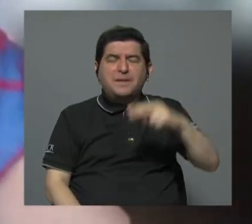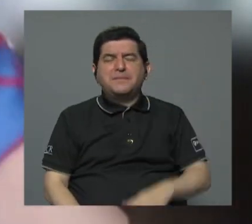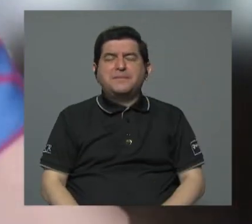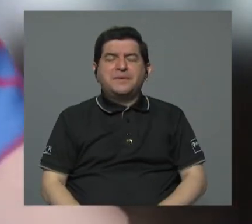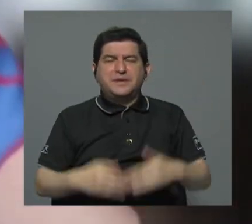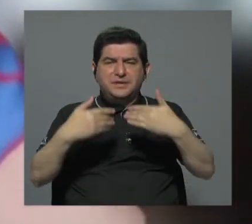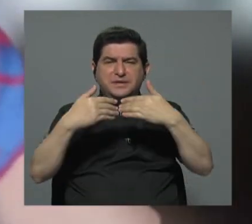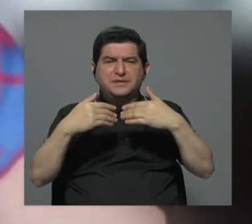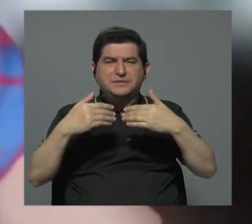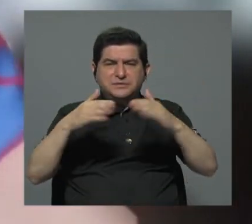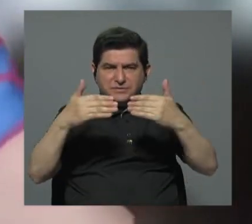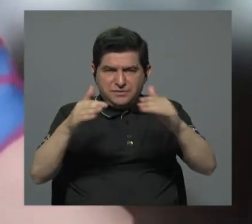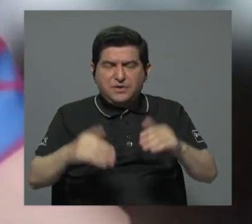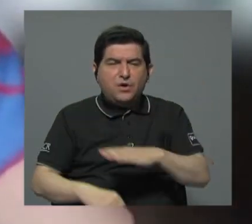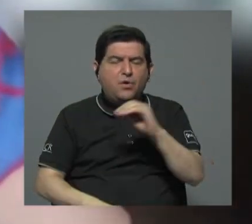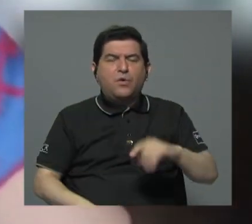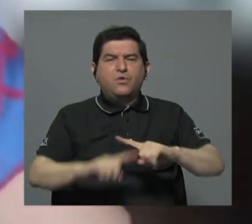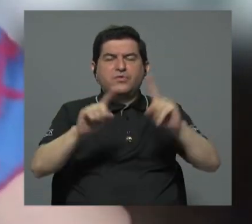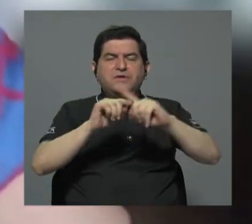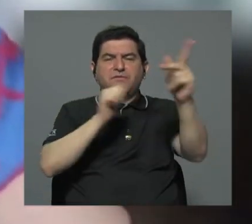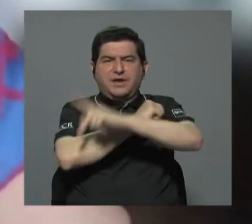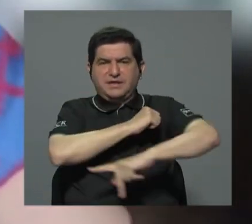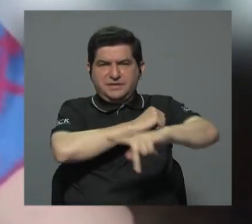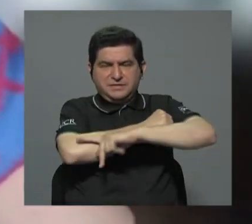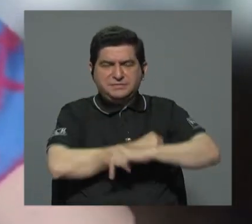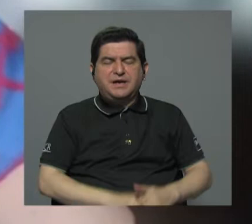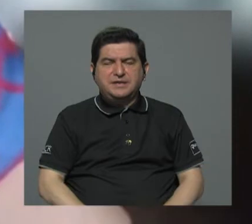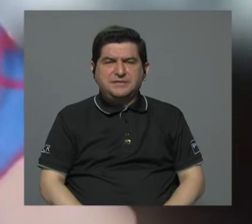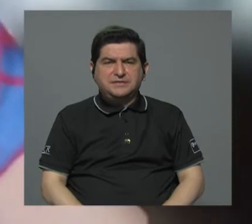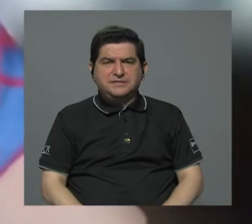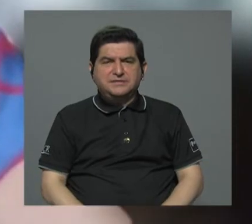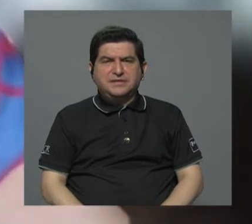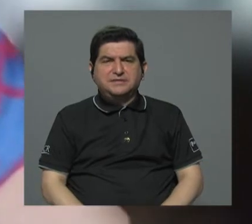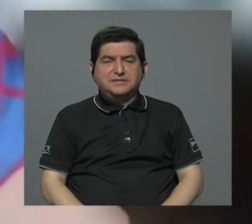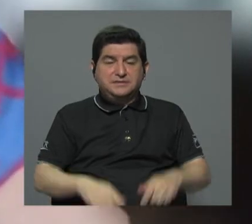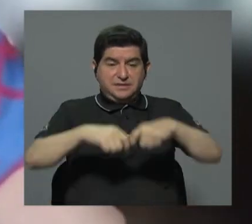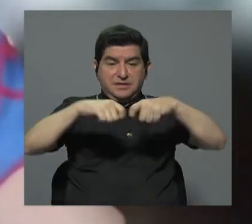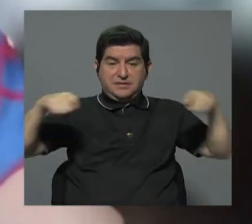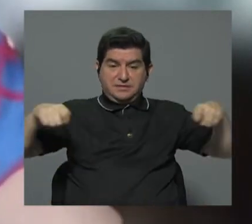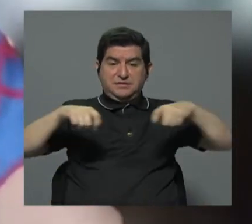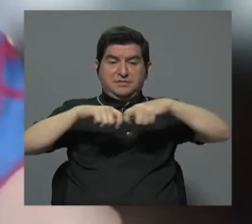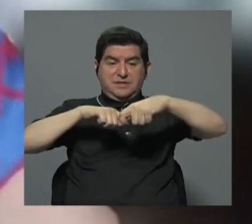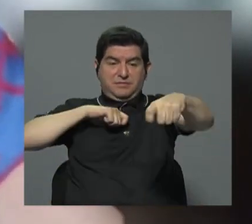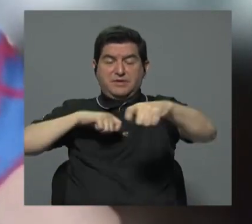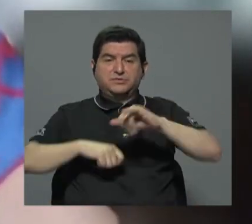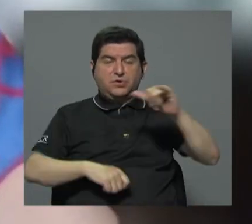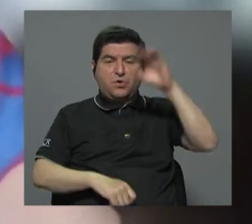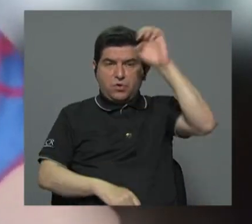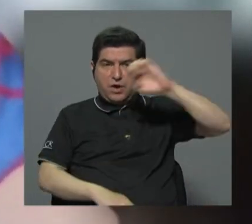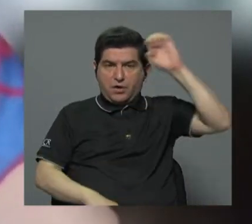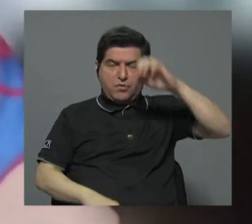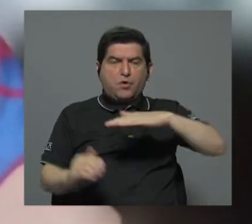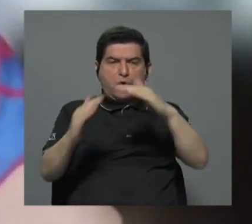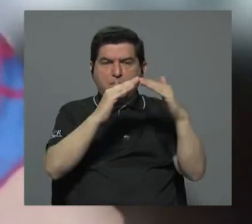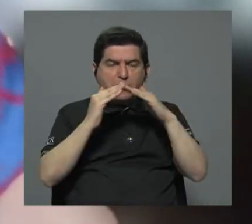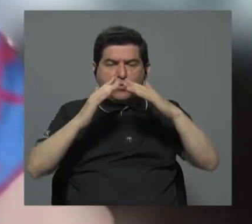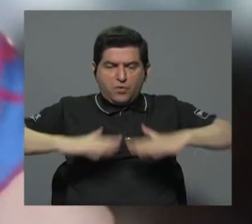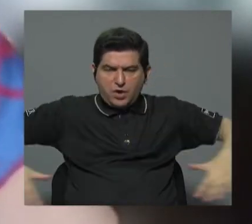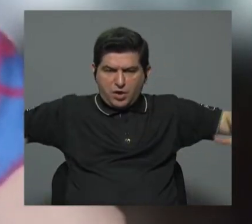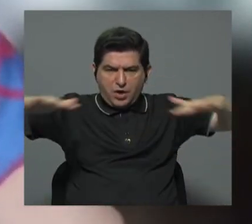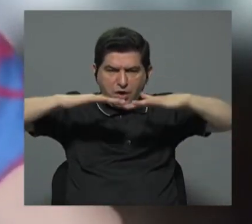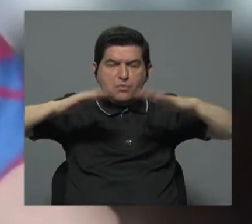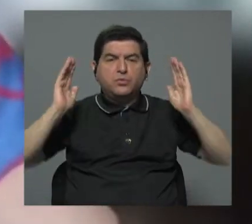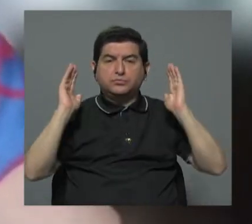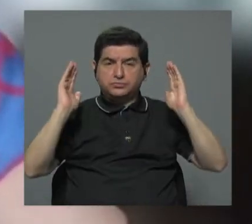regiones países más allá, el tamaño es como el de Europa. Entonces son pueblos que habitan en ese espacio